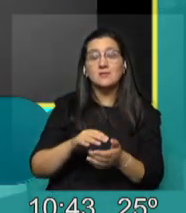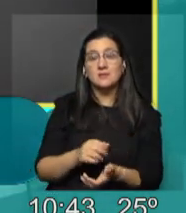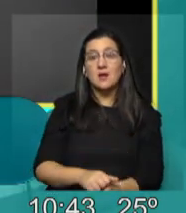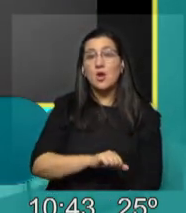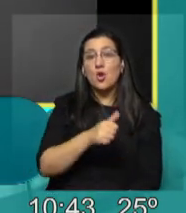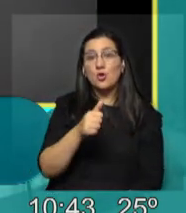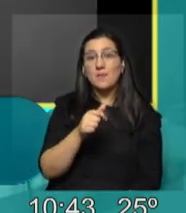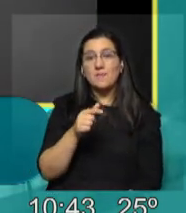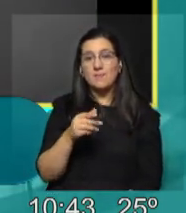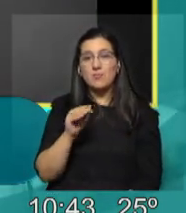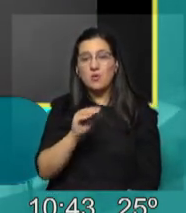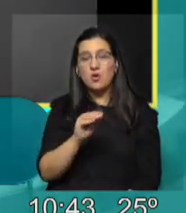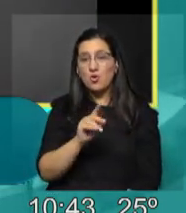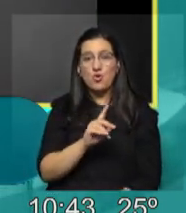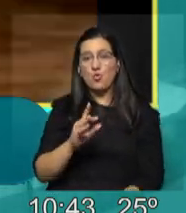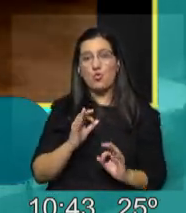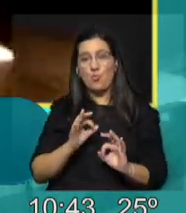logran incomodarlos.